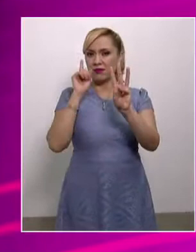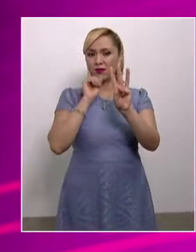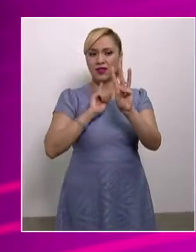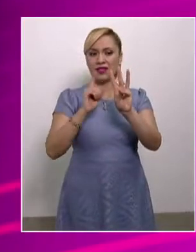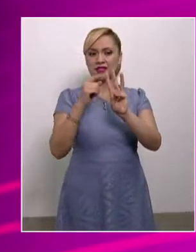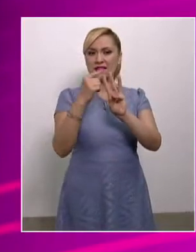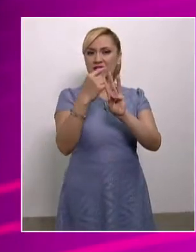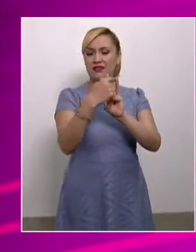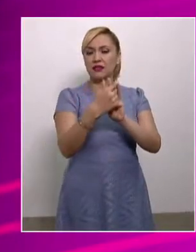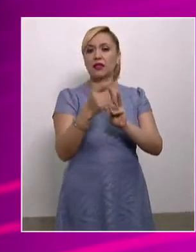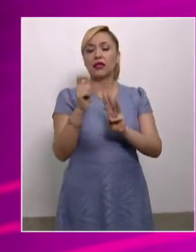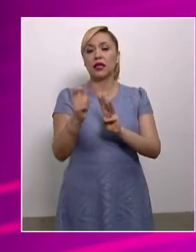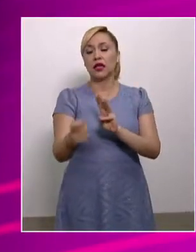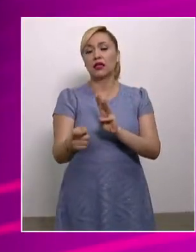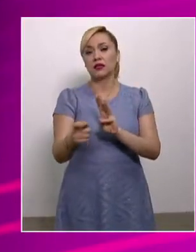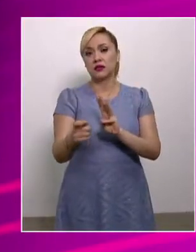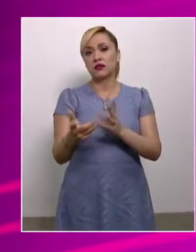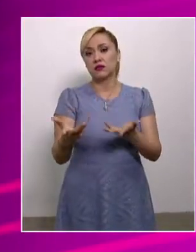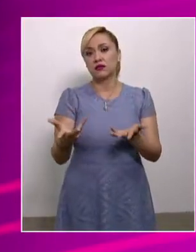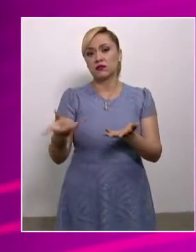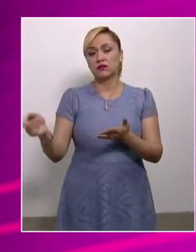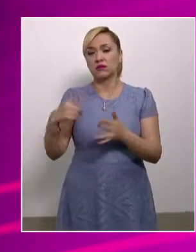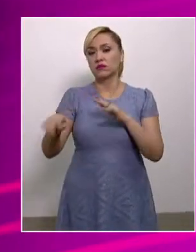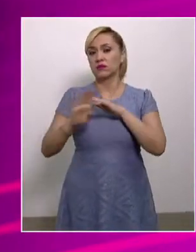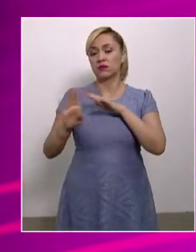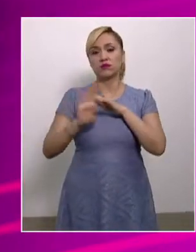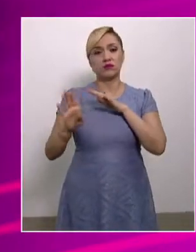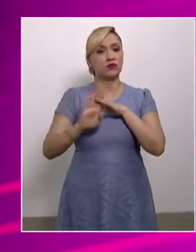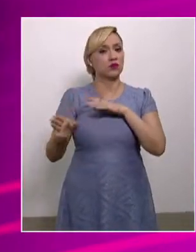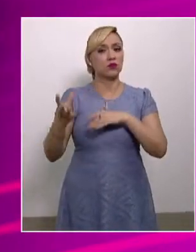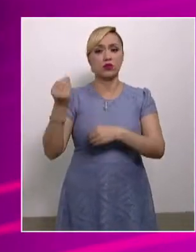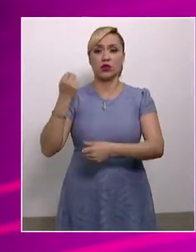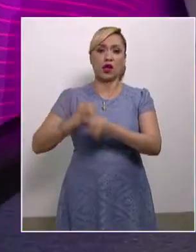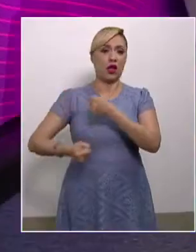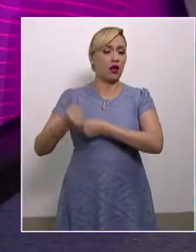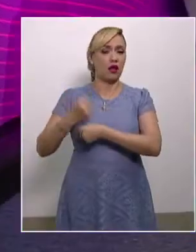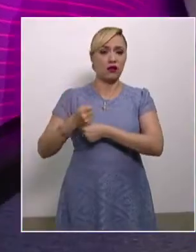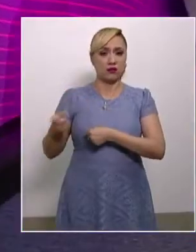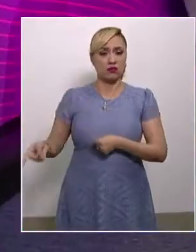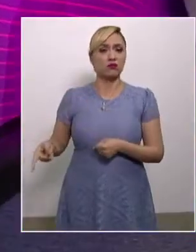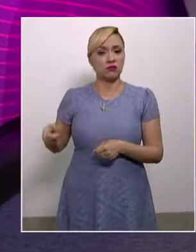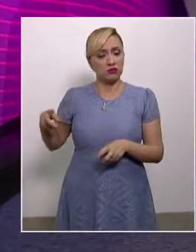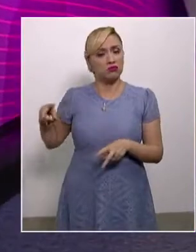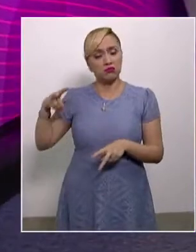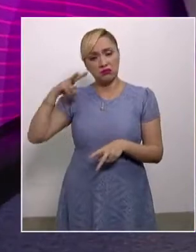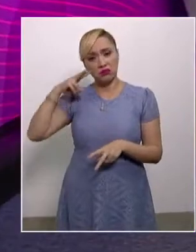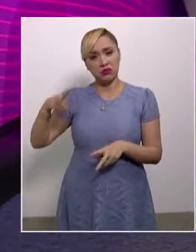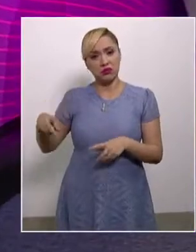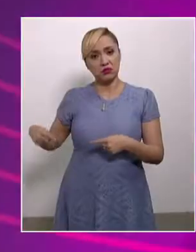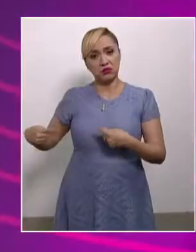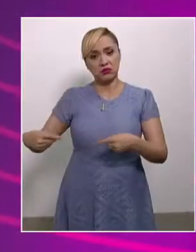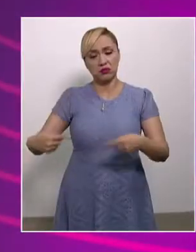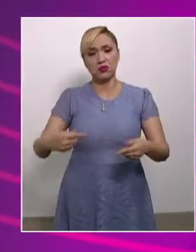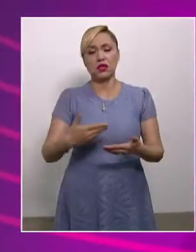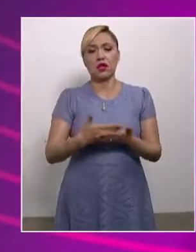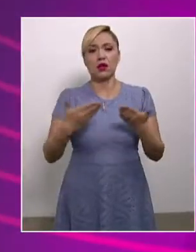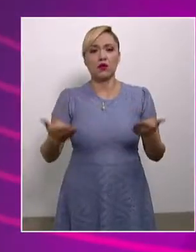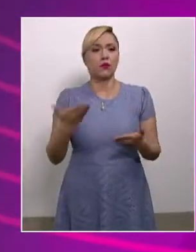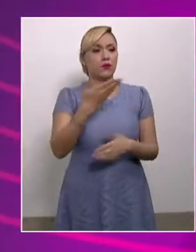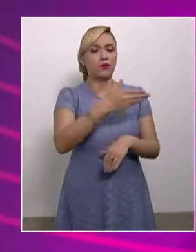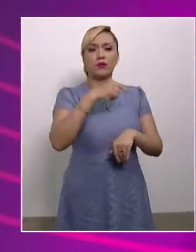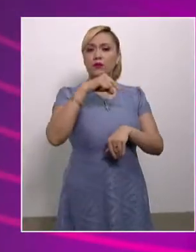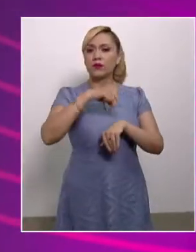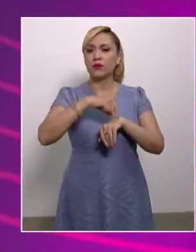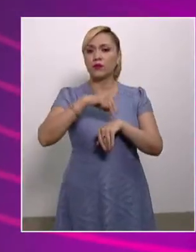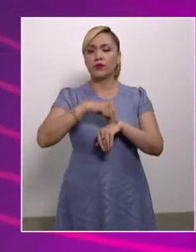mujeres están participando activamente en la migración desde hace años. Perfecto. Diego, vamos a pasar contigo. MSF, Médicos Sin